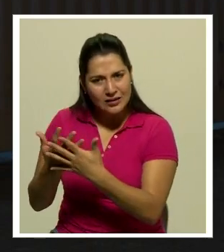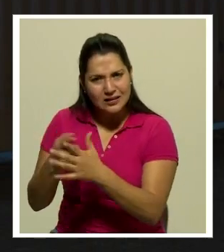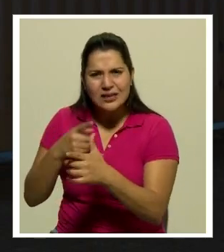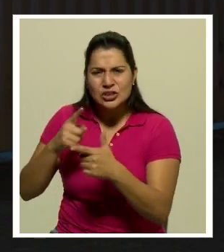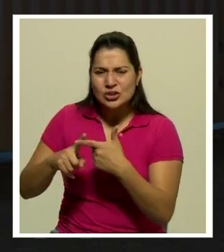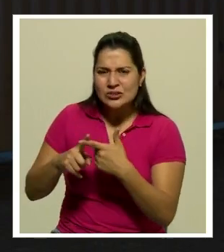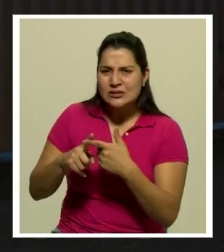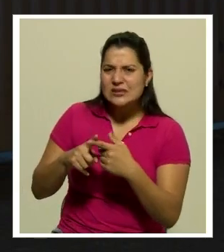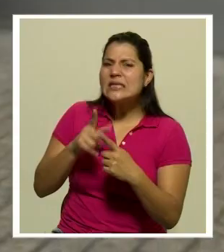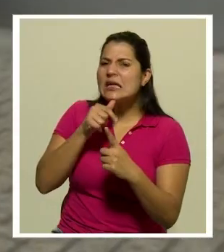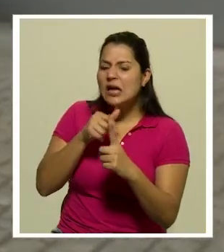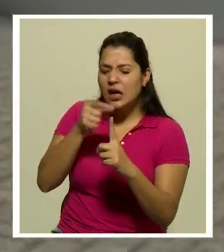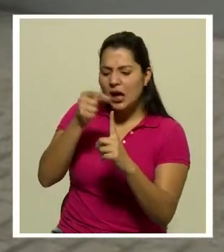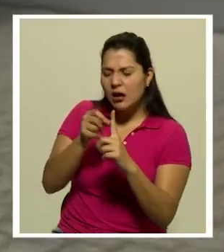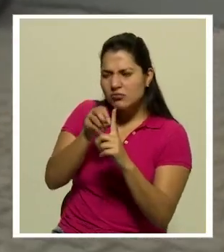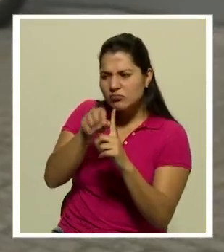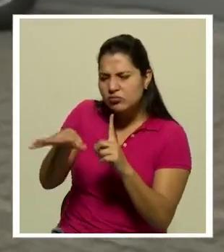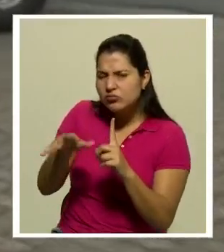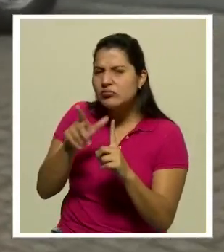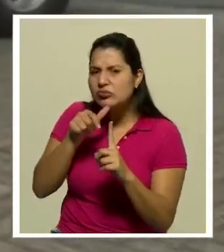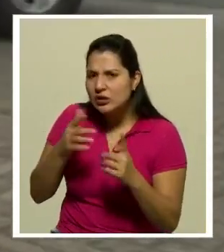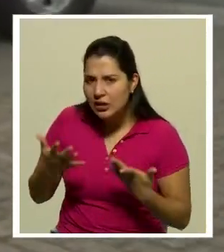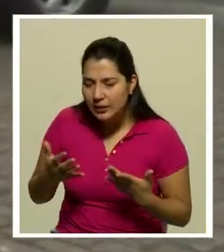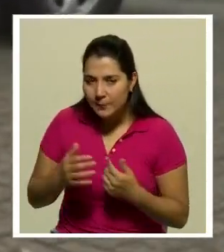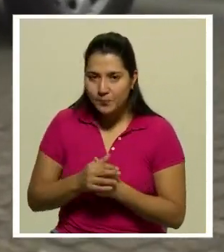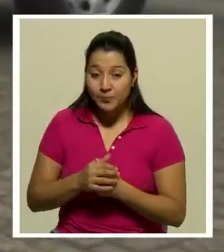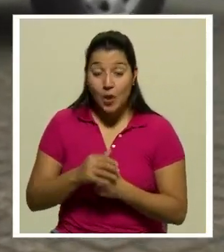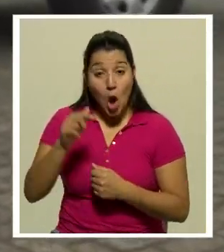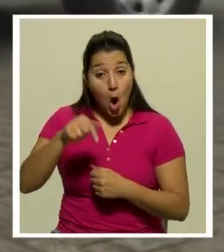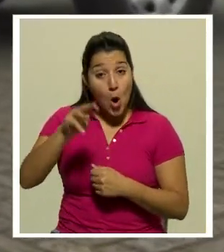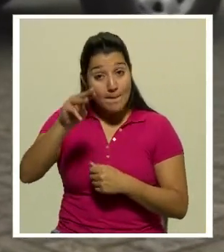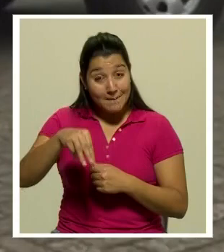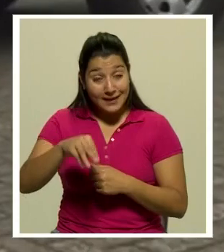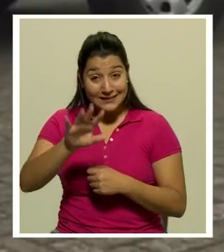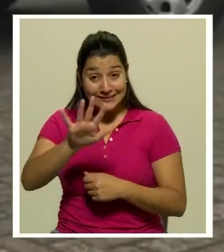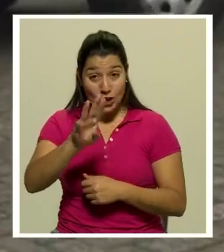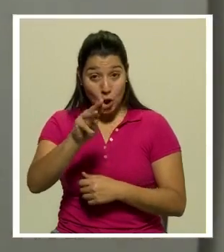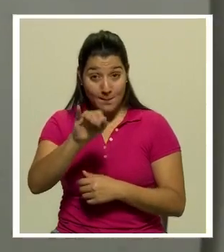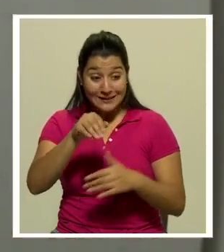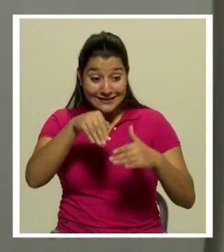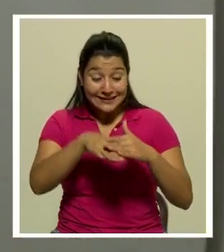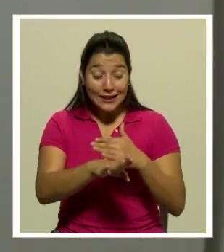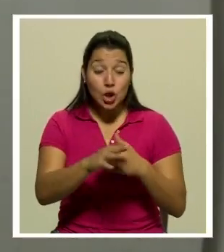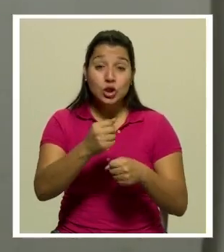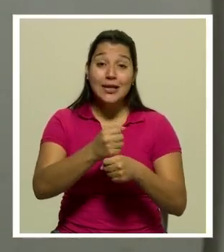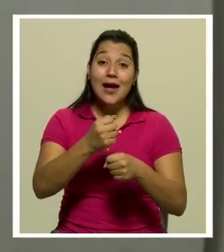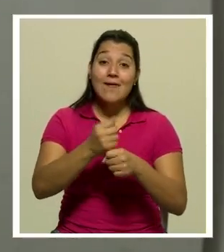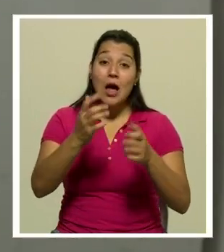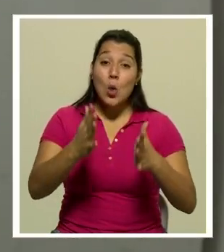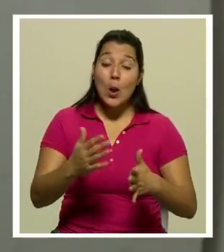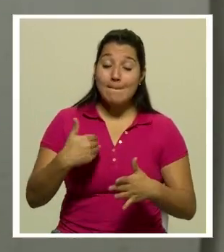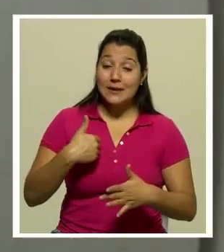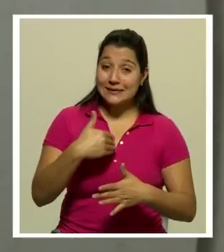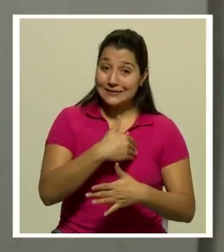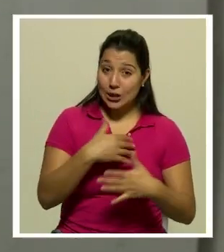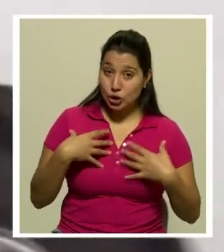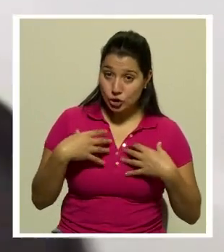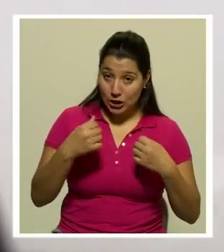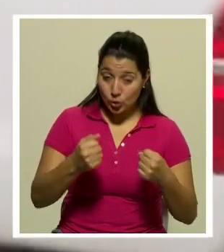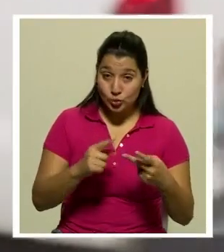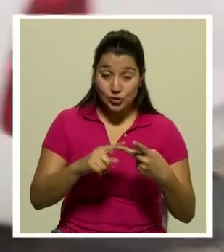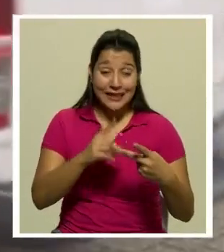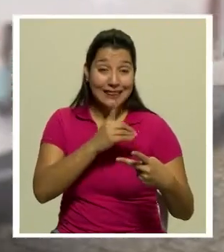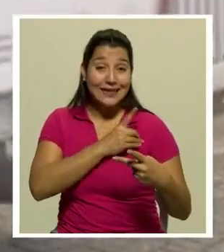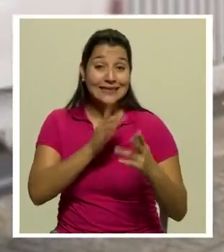información. Este es el momento en el que ingresaban este martes 5 de mayo personal del Ministerio de Salud y de la Dirección de Migración